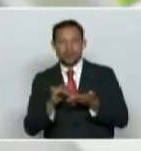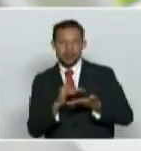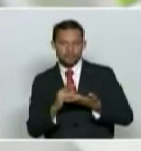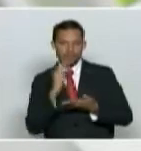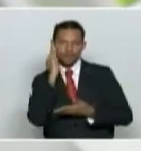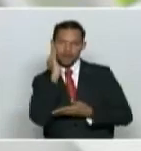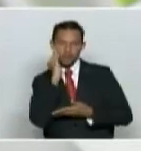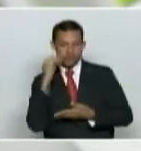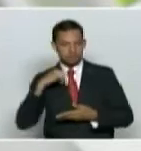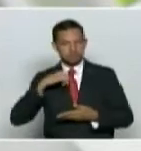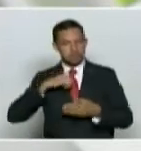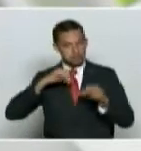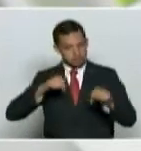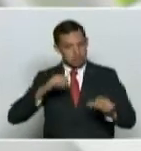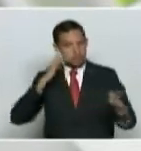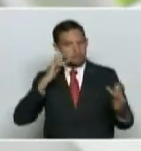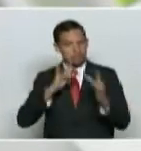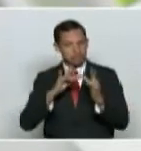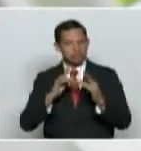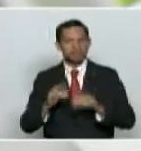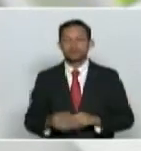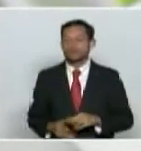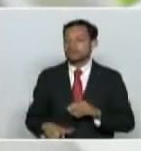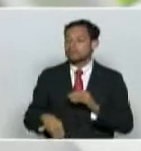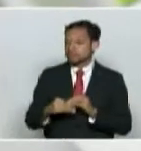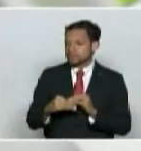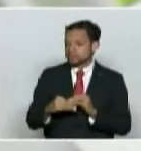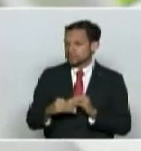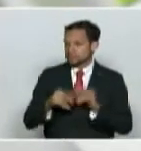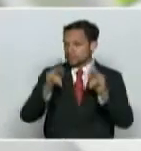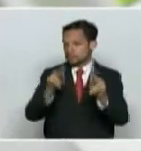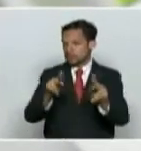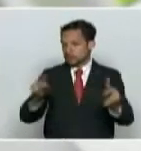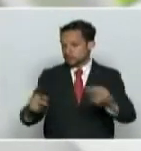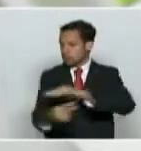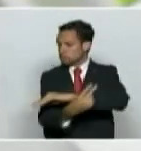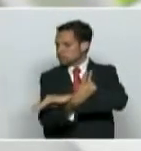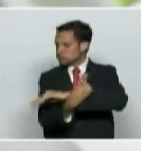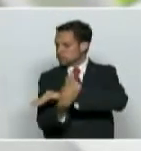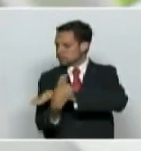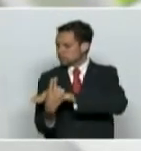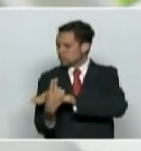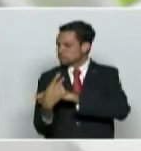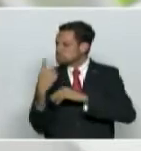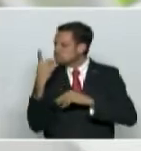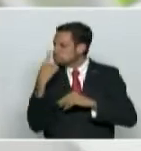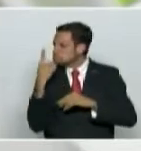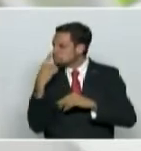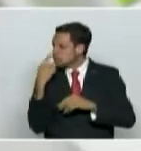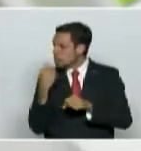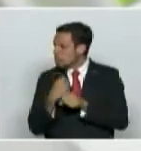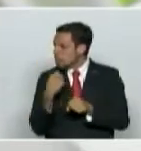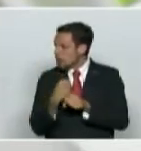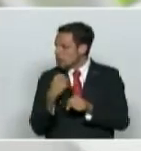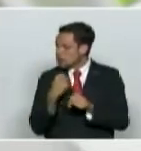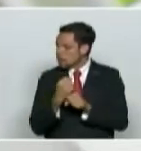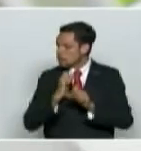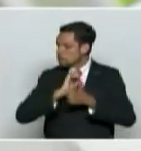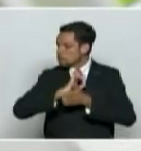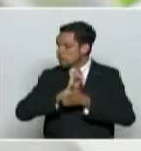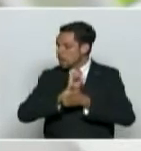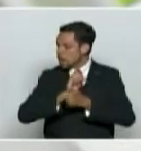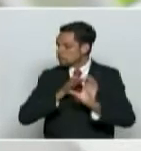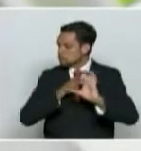el canal como en la web. Bueno, Andrea, si un televidente pues quiere conocer un poco más acerca de la producción, qué le gusta, qué le